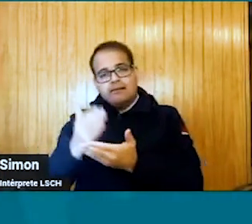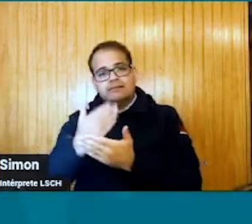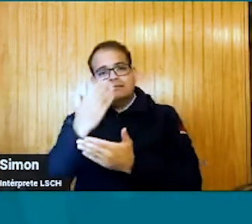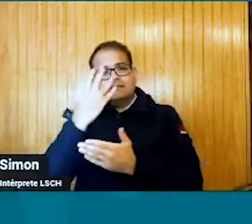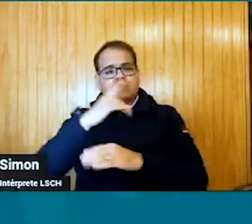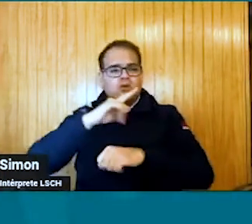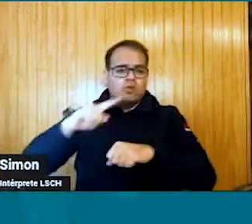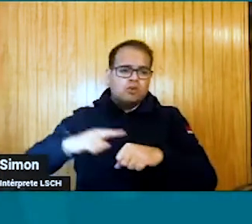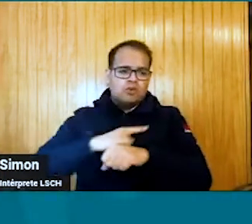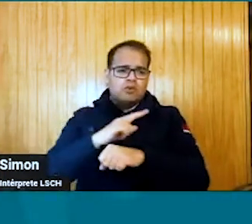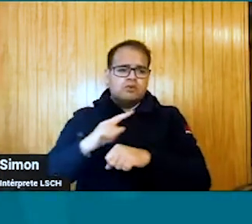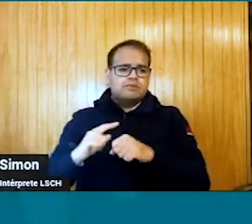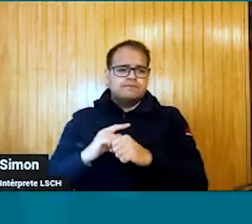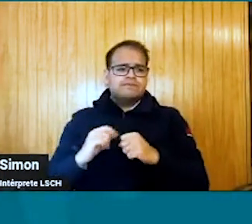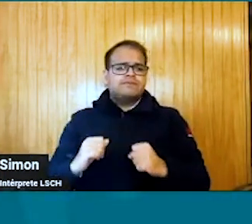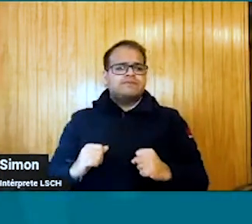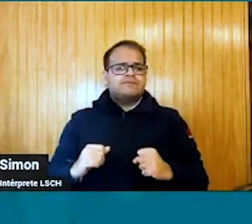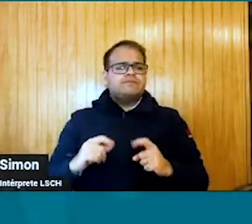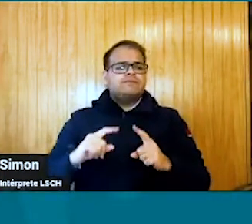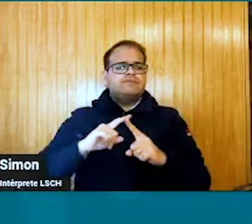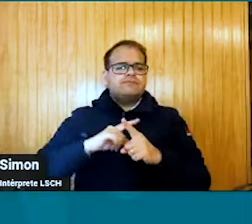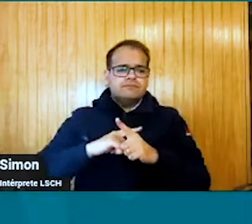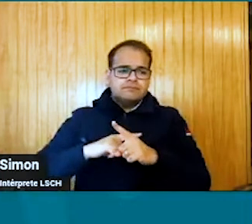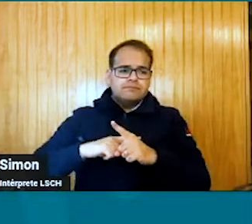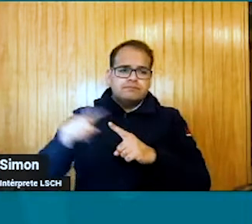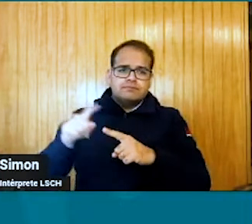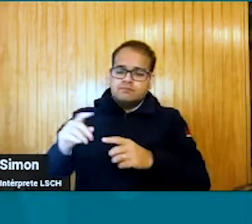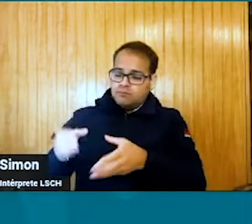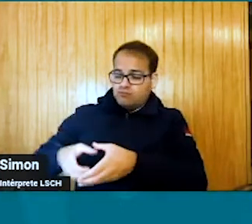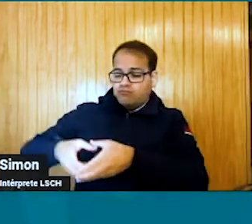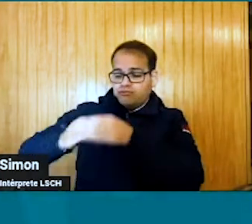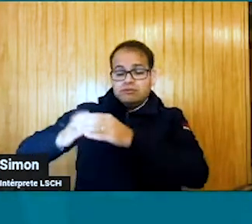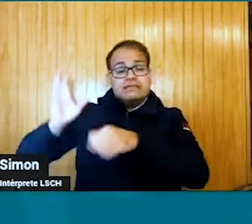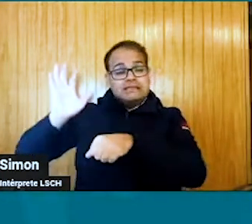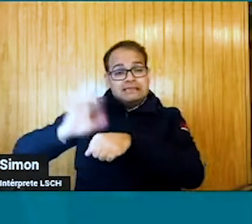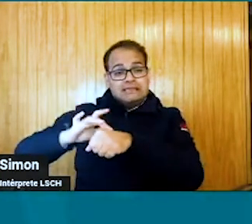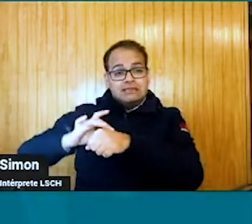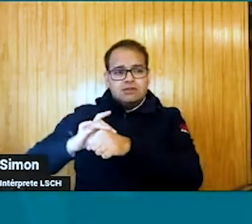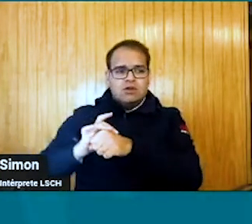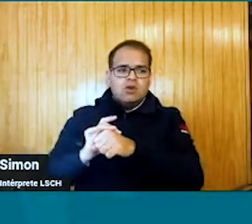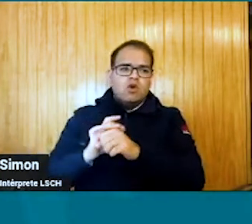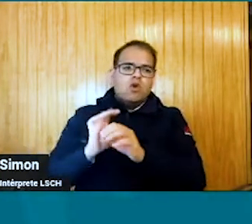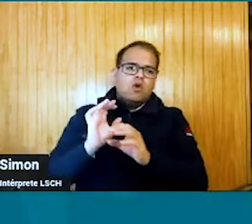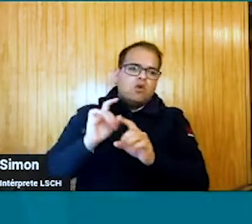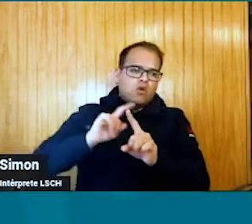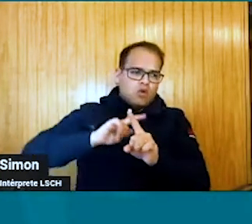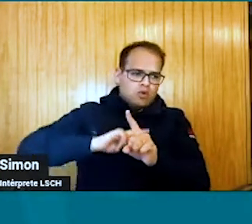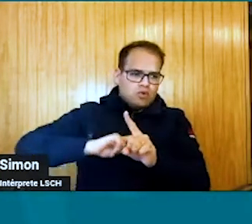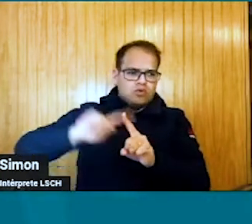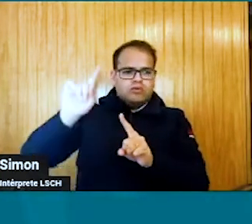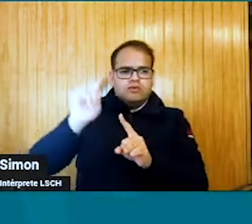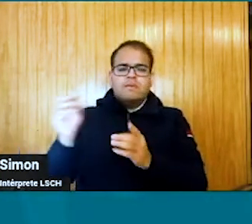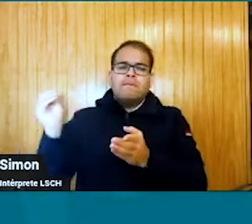Y con el calefactor central, otros 2 grados. O sea, si tenemos una helada de menos